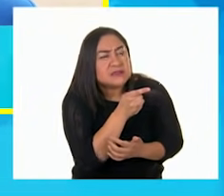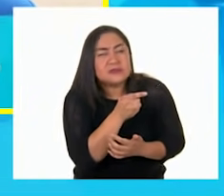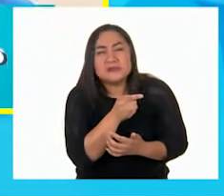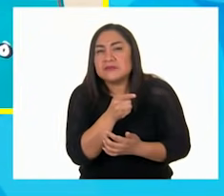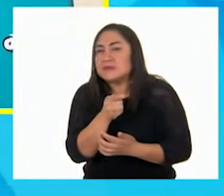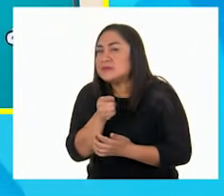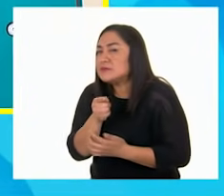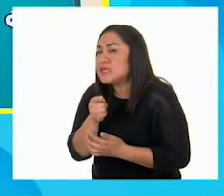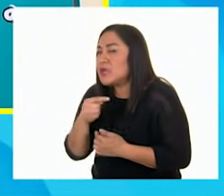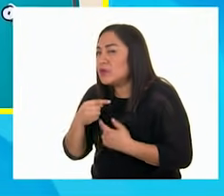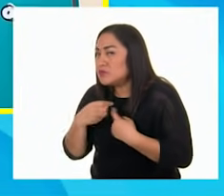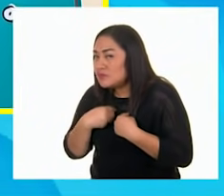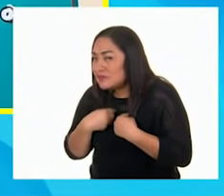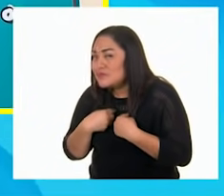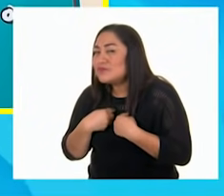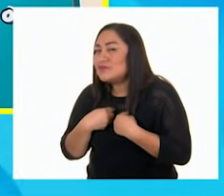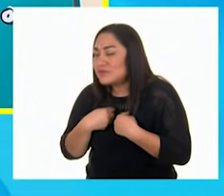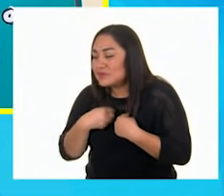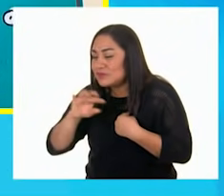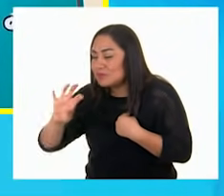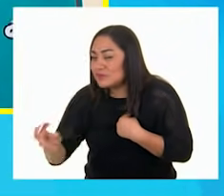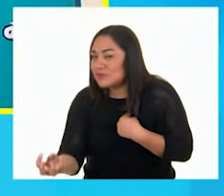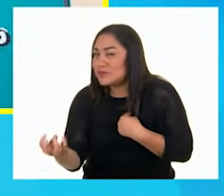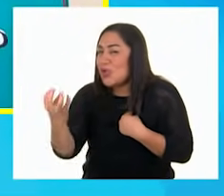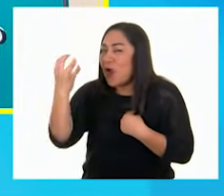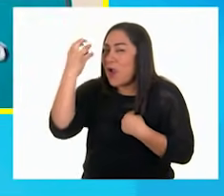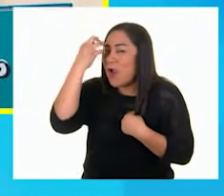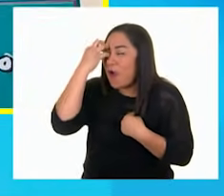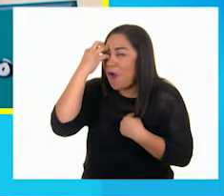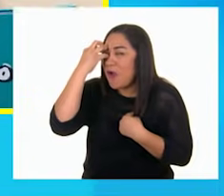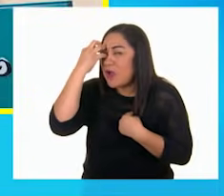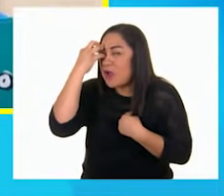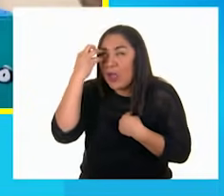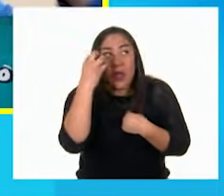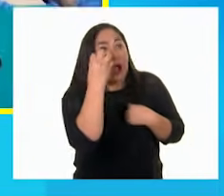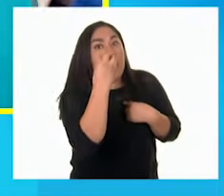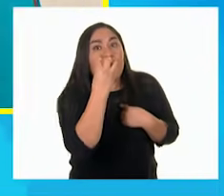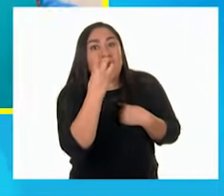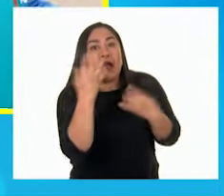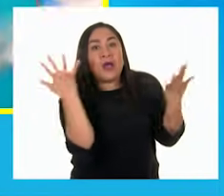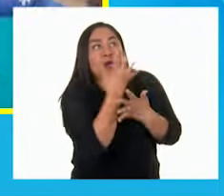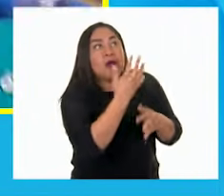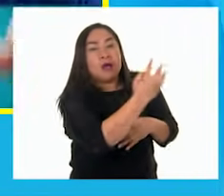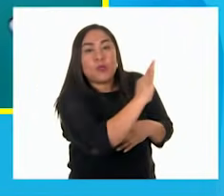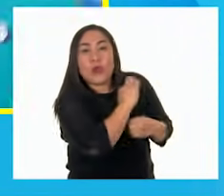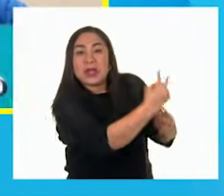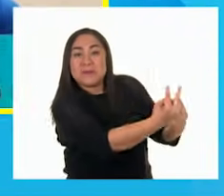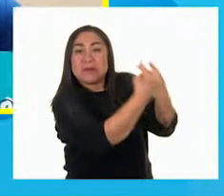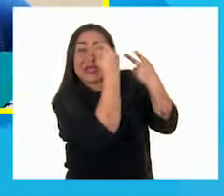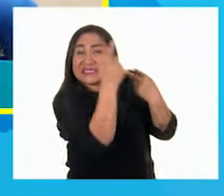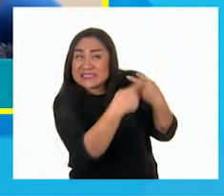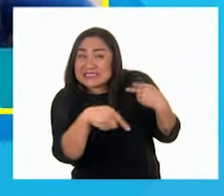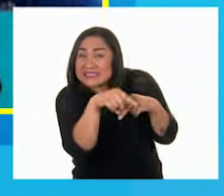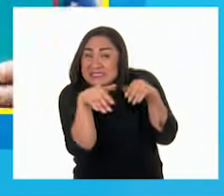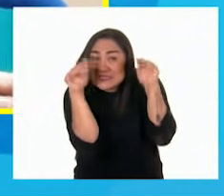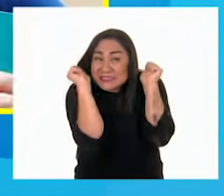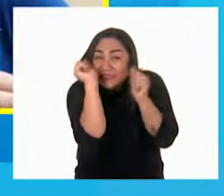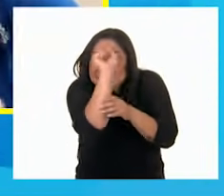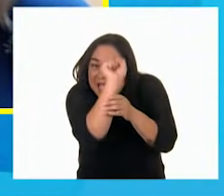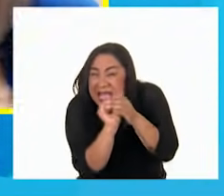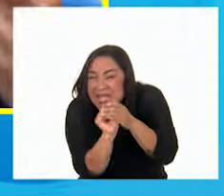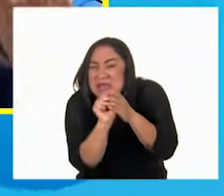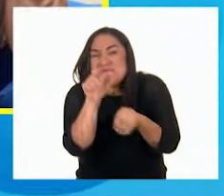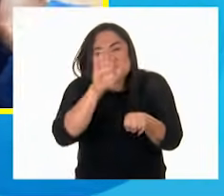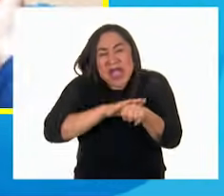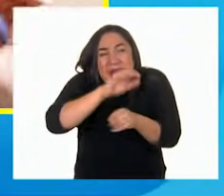Me pongo mi ojo. ¡Ay! ¡Nos puede ver! Agáchense, agáchense, por favor. Así, háganse